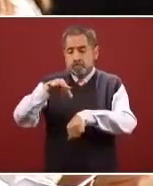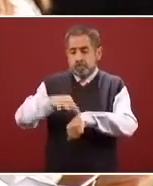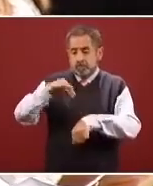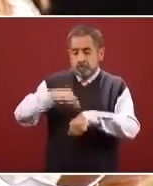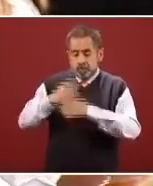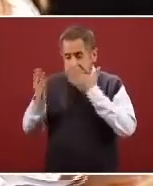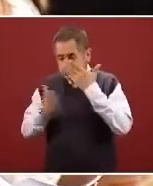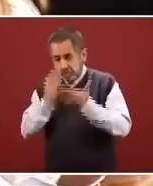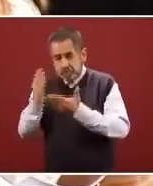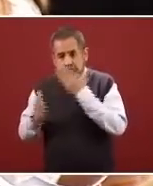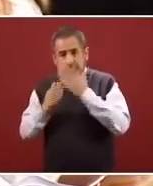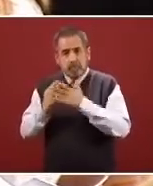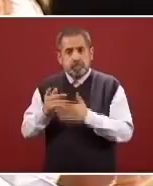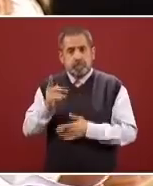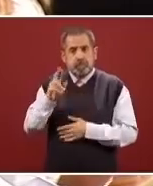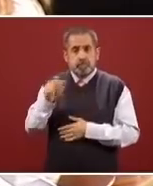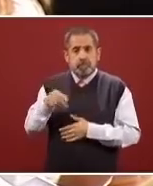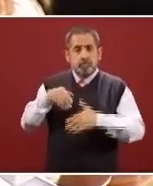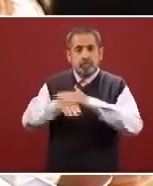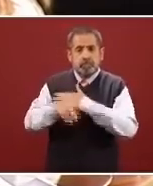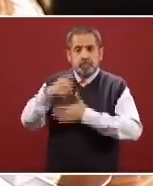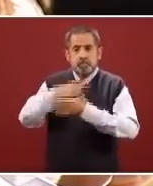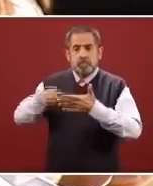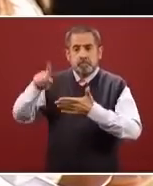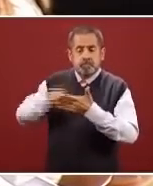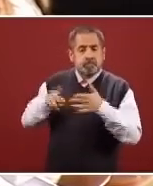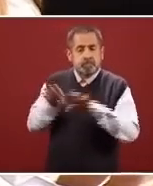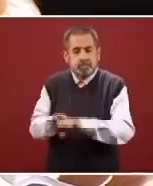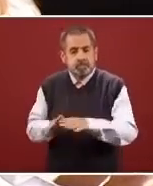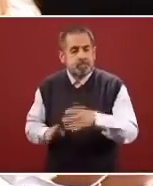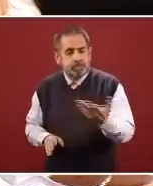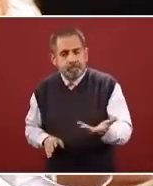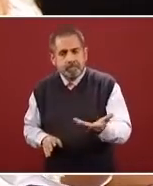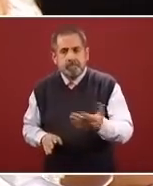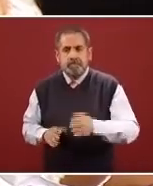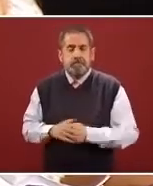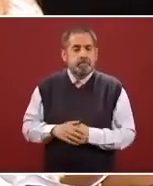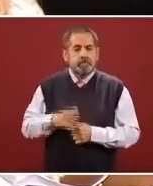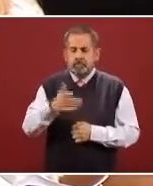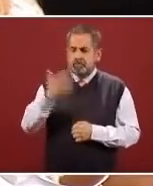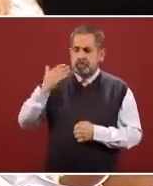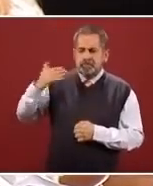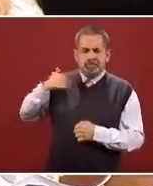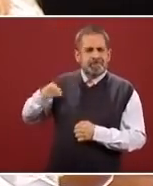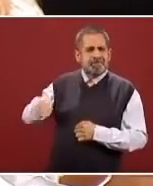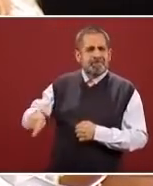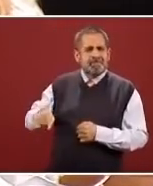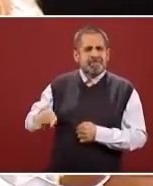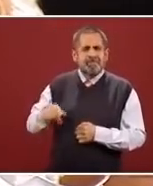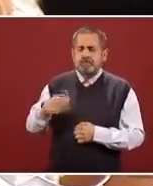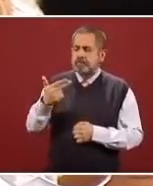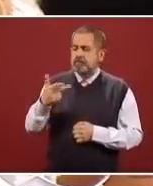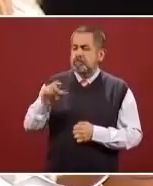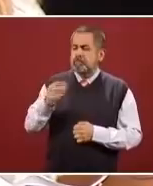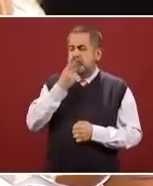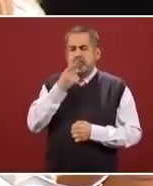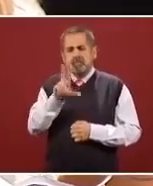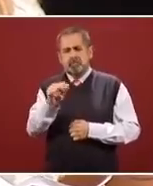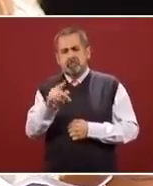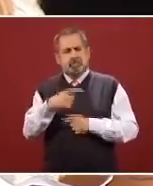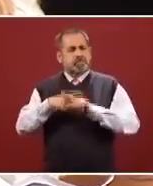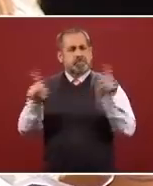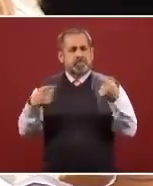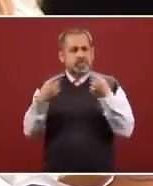suspensión de actividades. El domingo pasado el doctor López-Gatell mencionó que ellos no entrarían en esta suspensión. ¿Qué nos pueden decir al respecto?